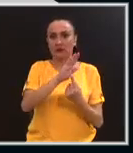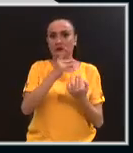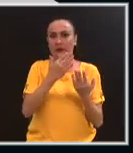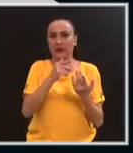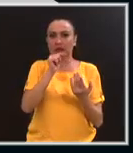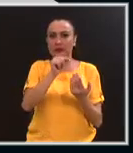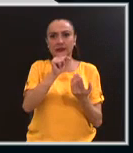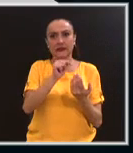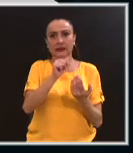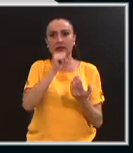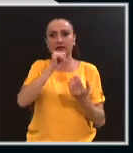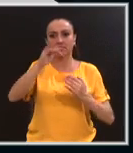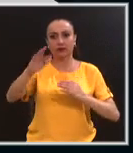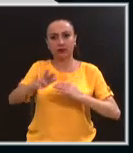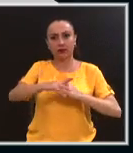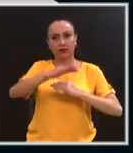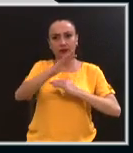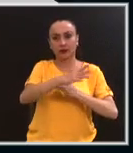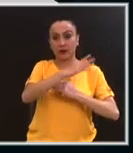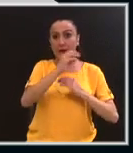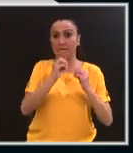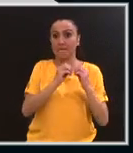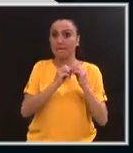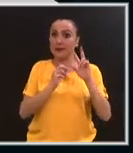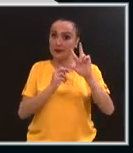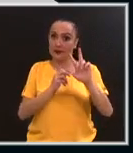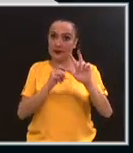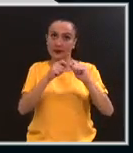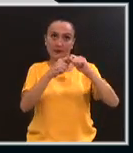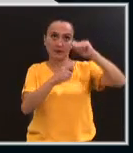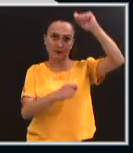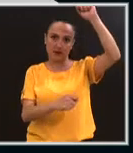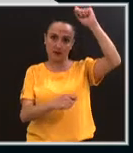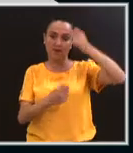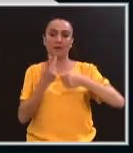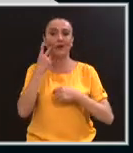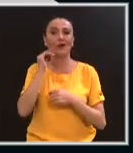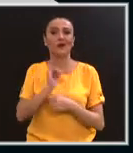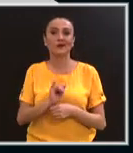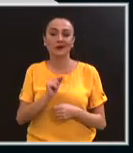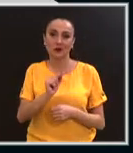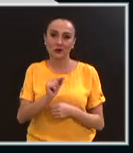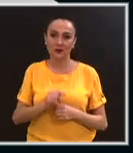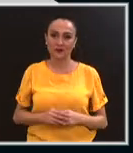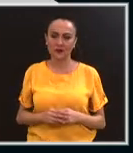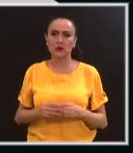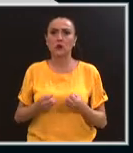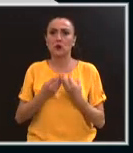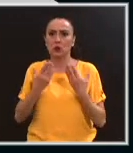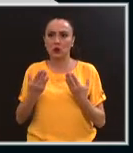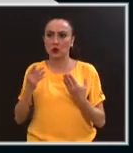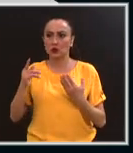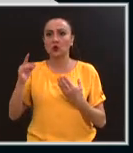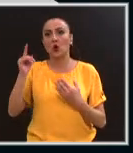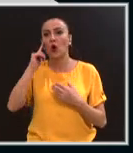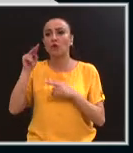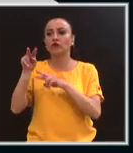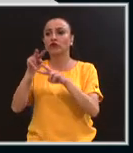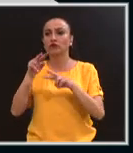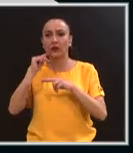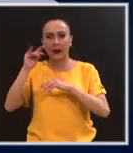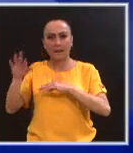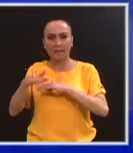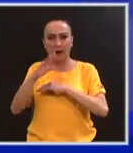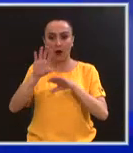esta la marea suba hasta más de 3 m y es por esto que eh tanto mios yar como la Comisión